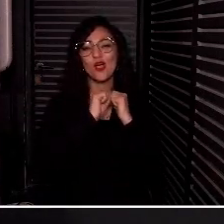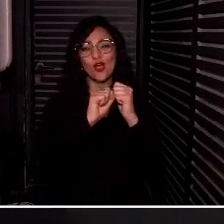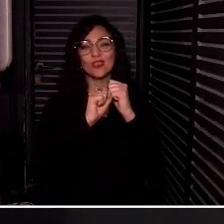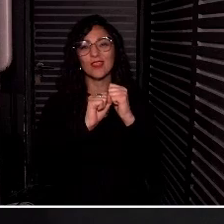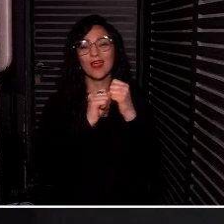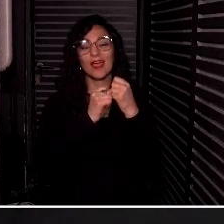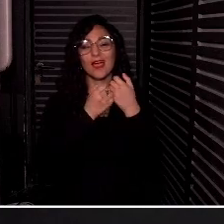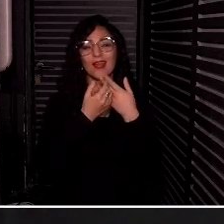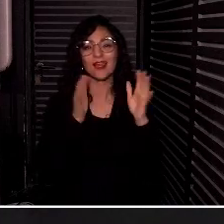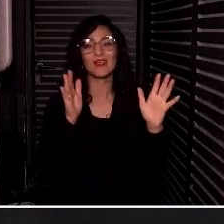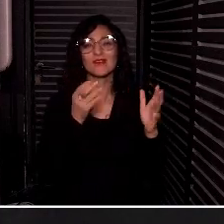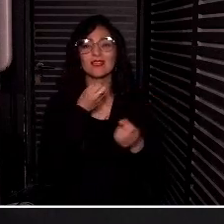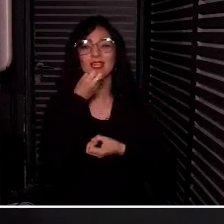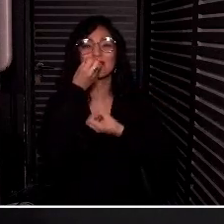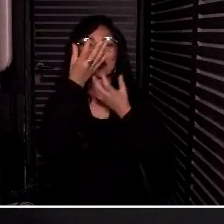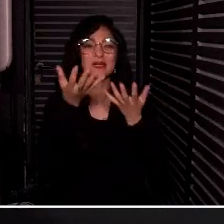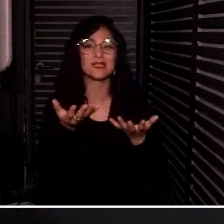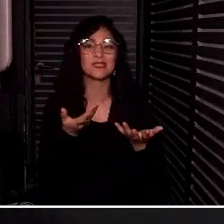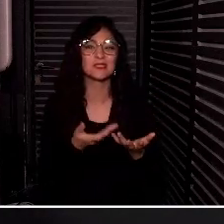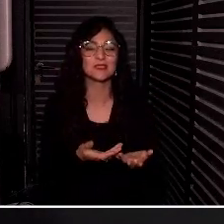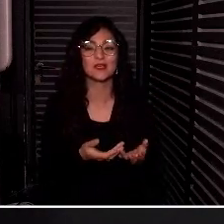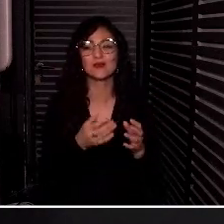cortando Muchas